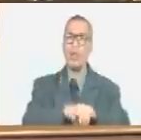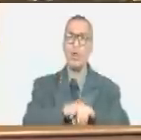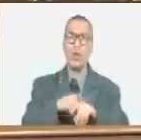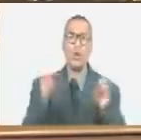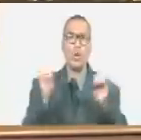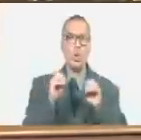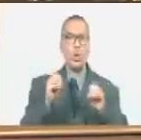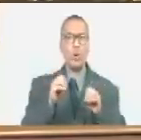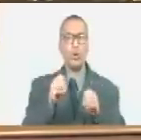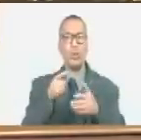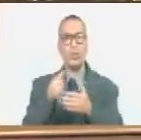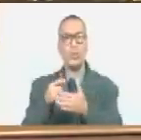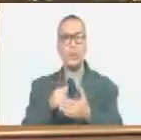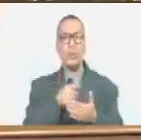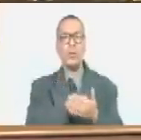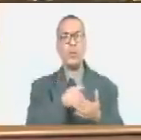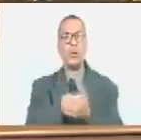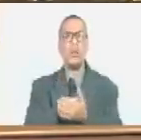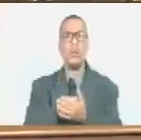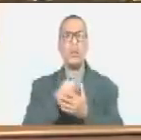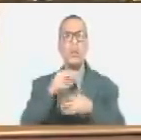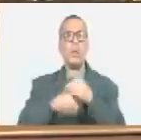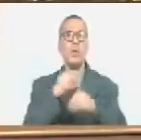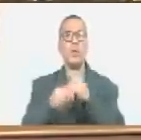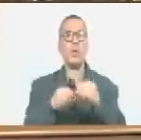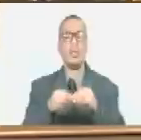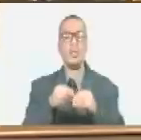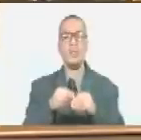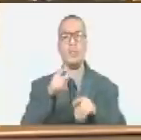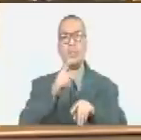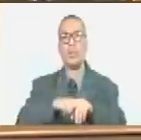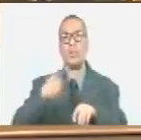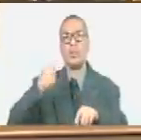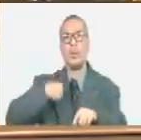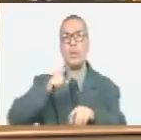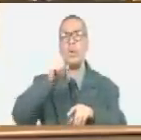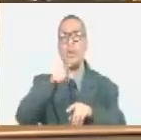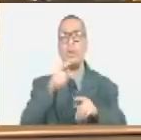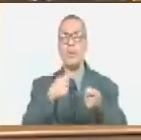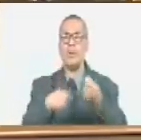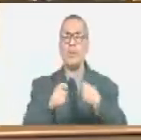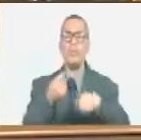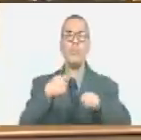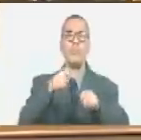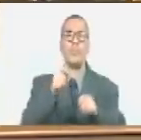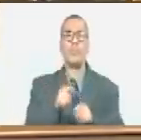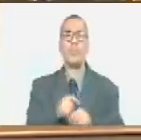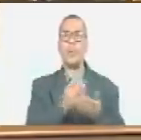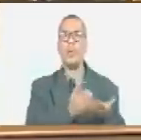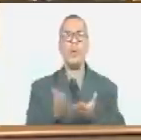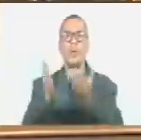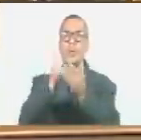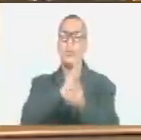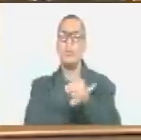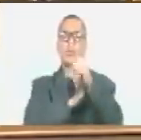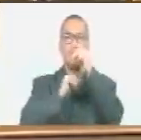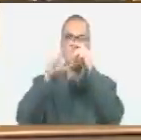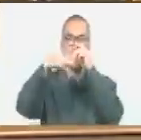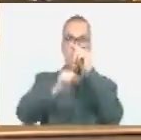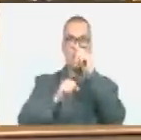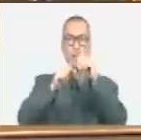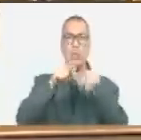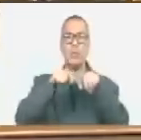gastos desproporcionados con relación a su valor, gestión o administración, el Servicio de Bienes Recuperados